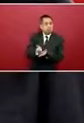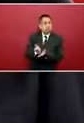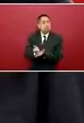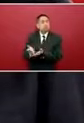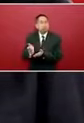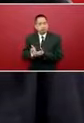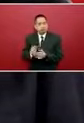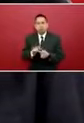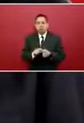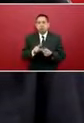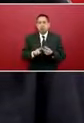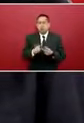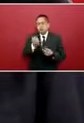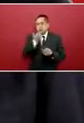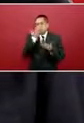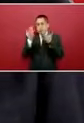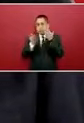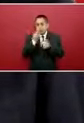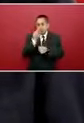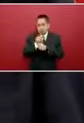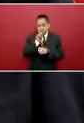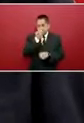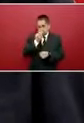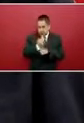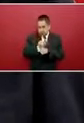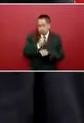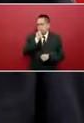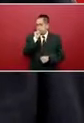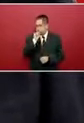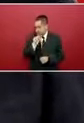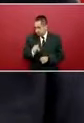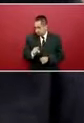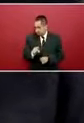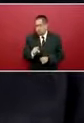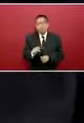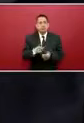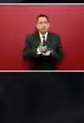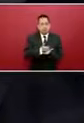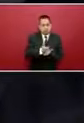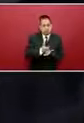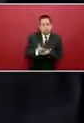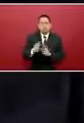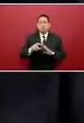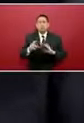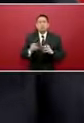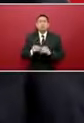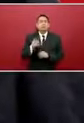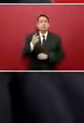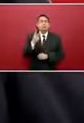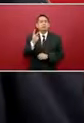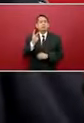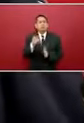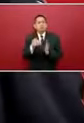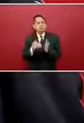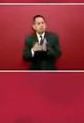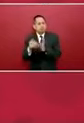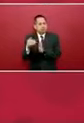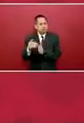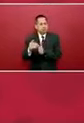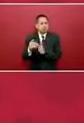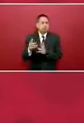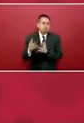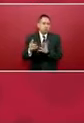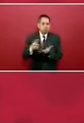para estudiantes, así se va a dispersar 2 millones